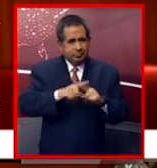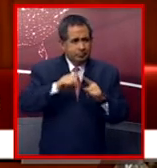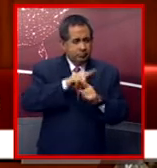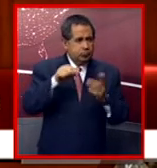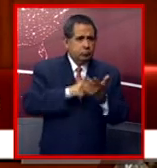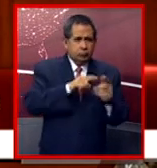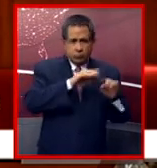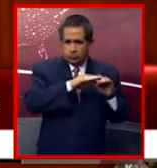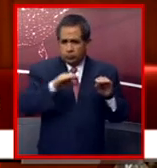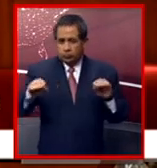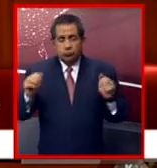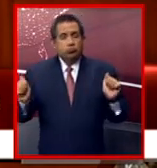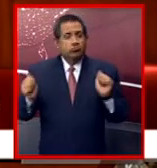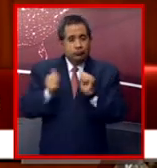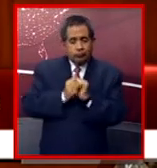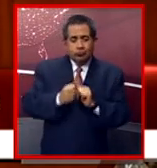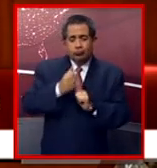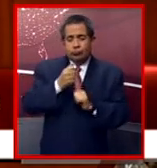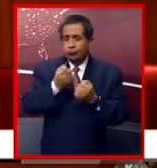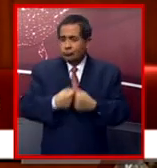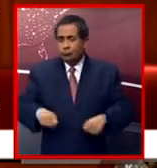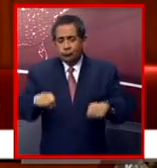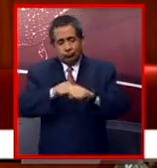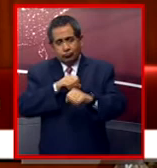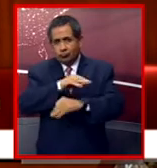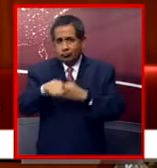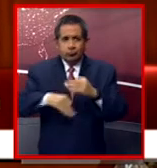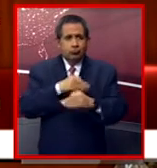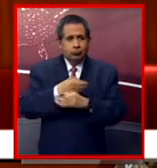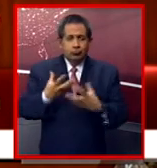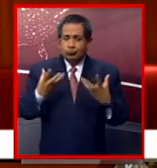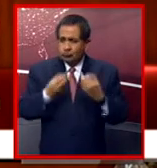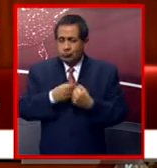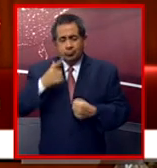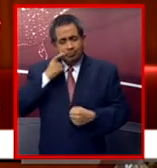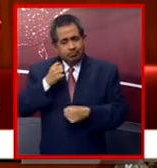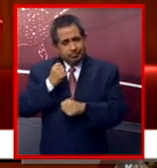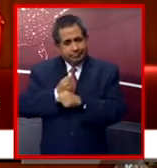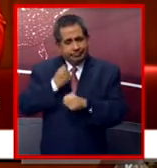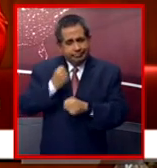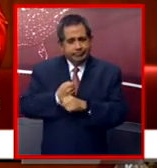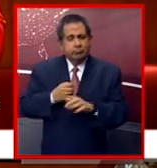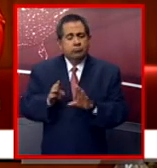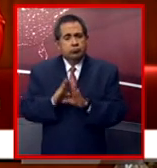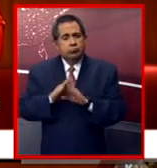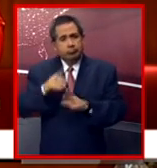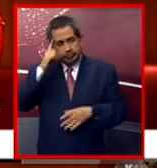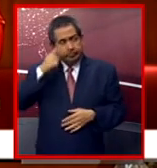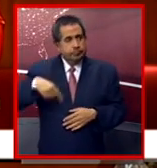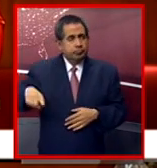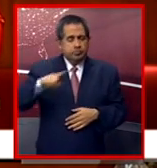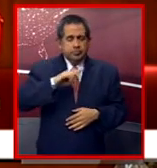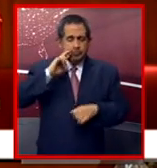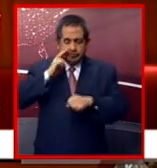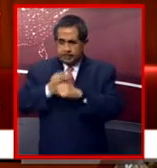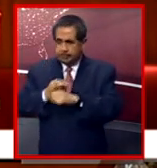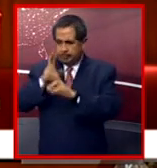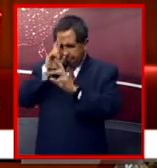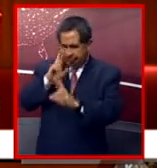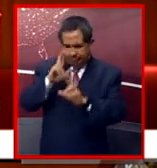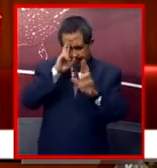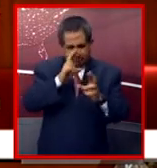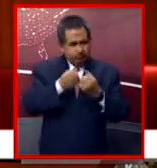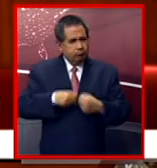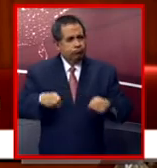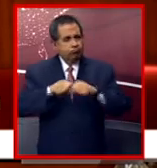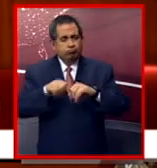nada más de las mujeres, también de la sociedad en su conjunto, sabiendo el rol que a cada uno le corresponde jugar en la